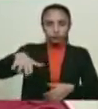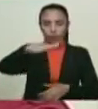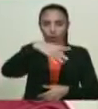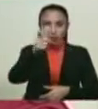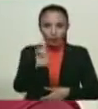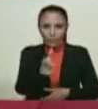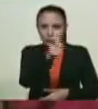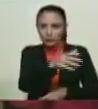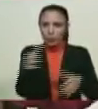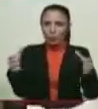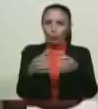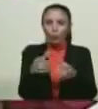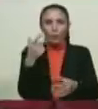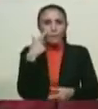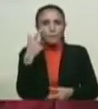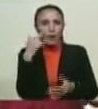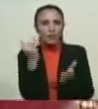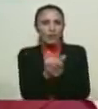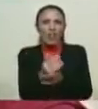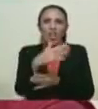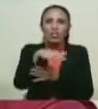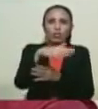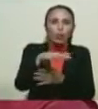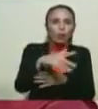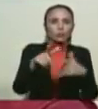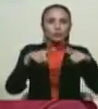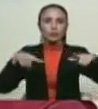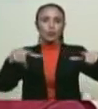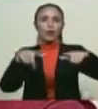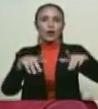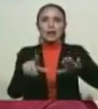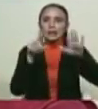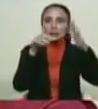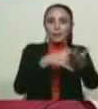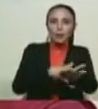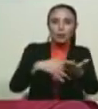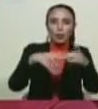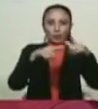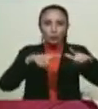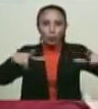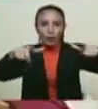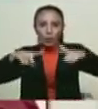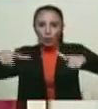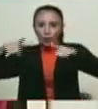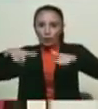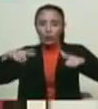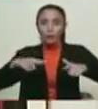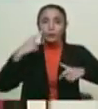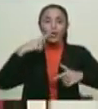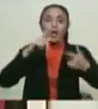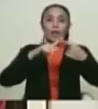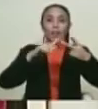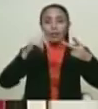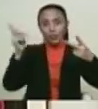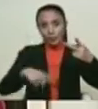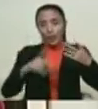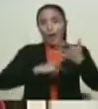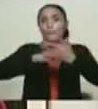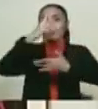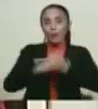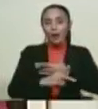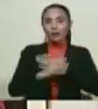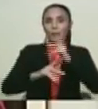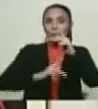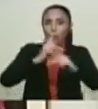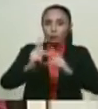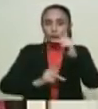ver dónde están las 6 millones de hectáreas, a ver el plan productivo y aprobar todos los recursos